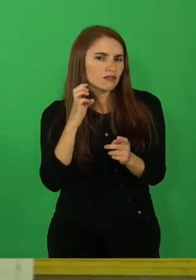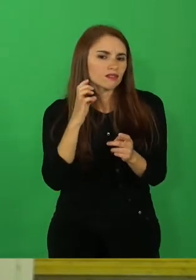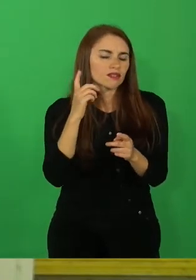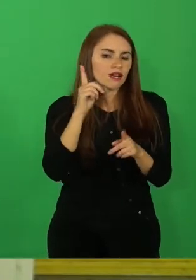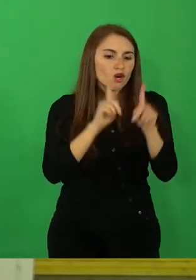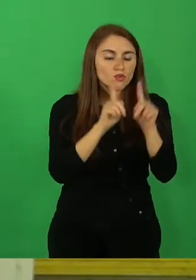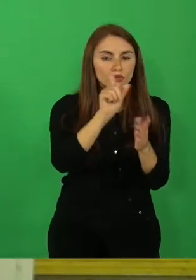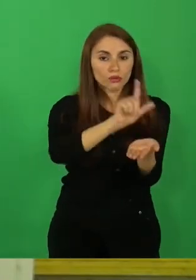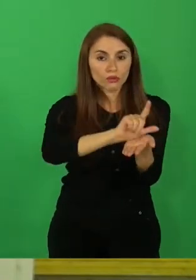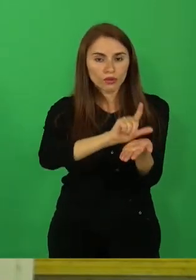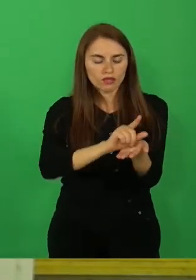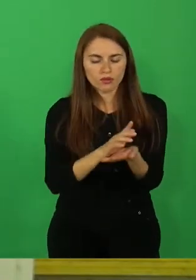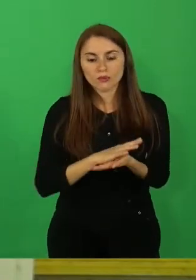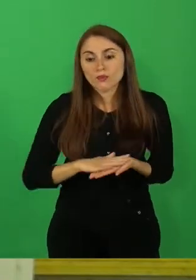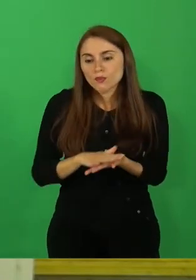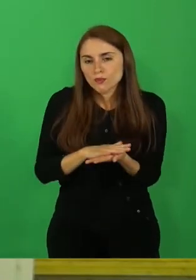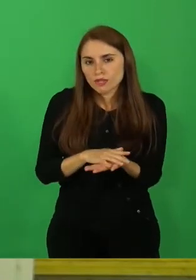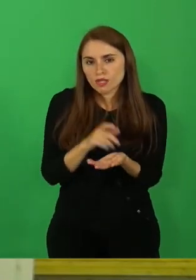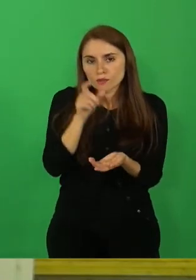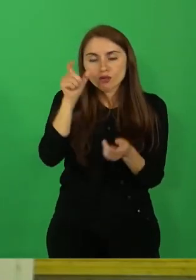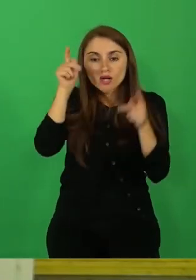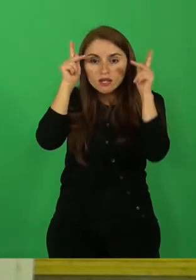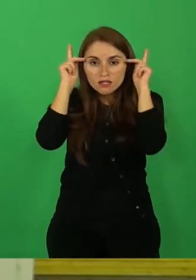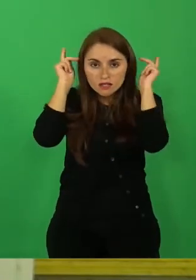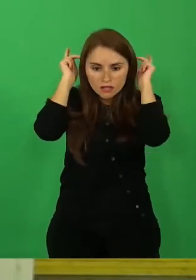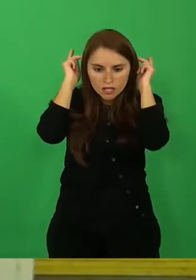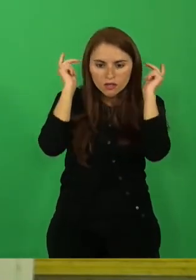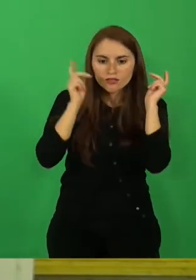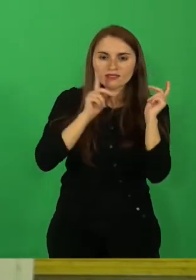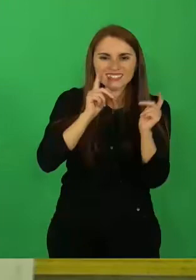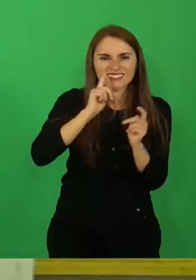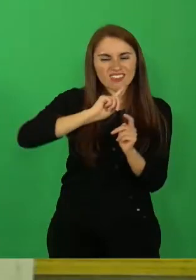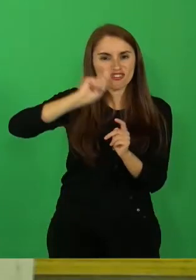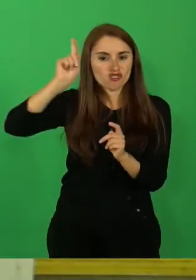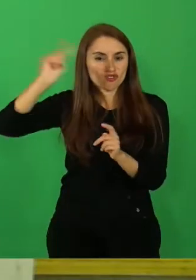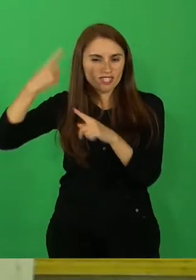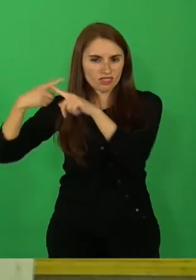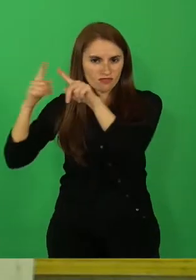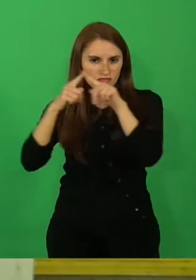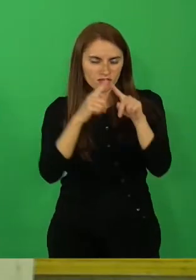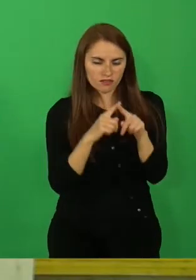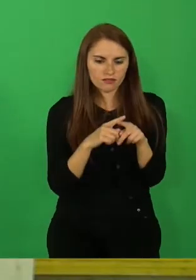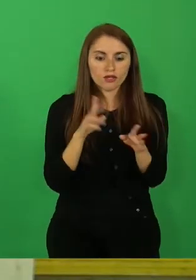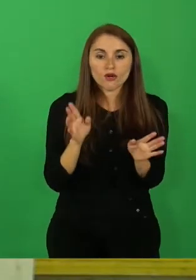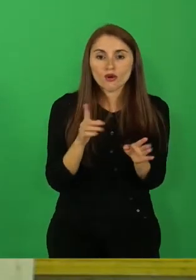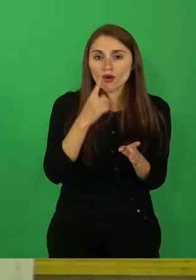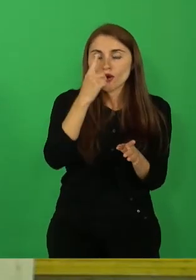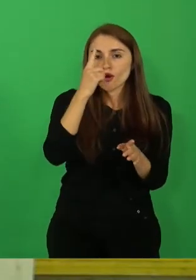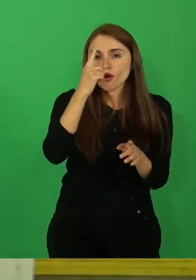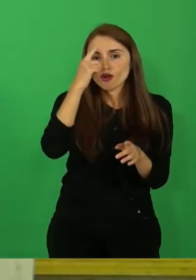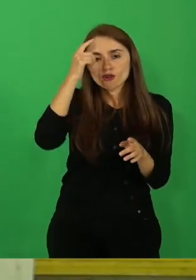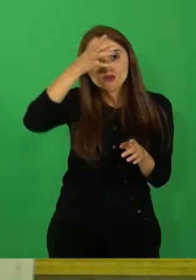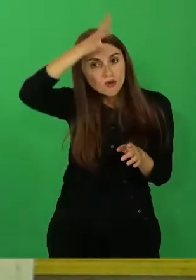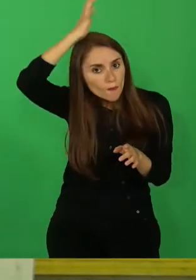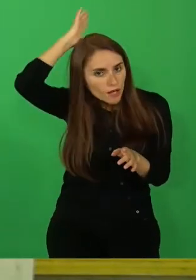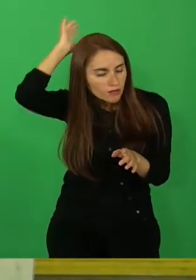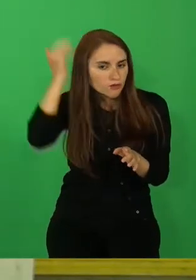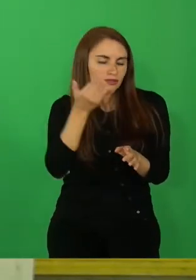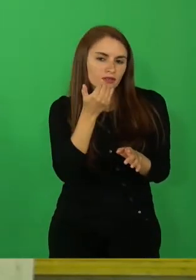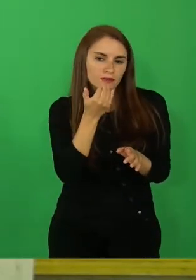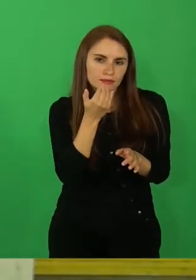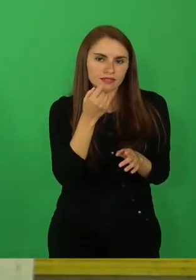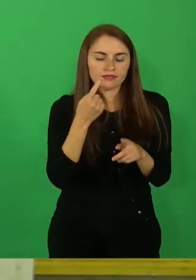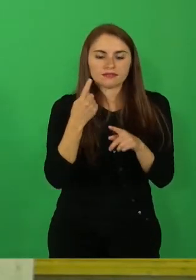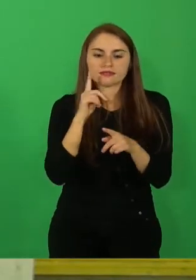ciertos lugares. Por ejemplo, los griegos tienen sus propios dioses, los romanos también tienen sus propios dioses y sus propios mitos, y en la actualidad